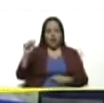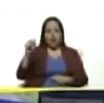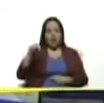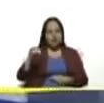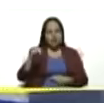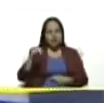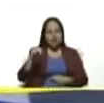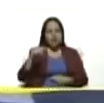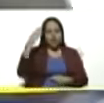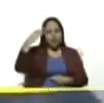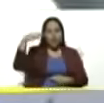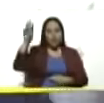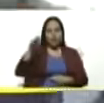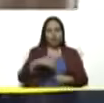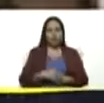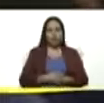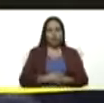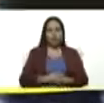Bienvenido.